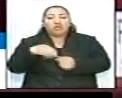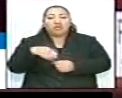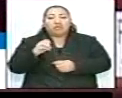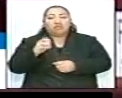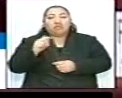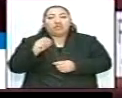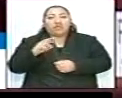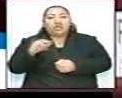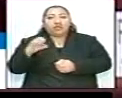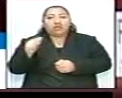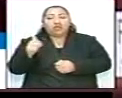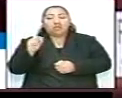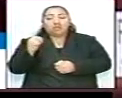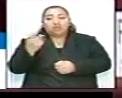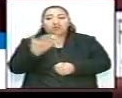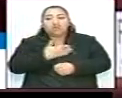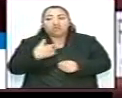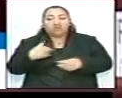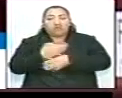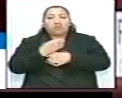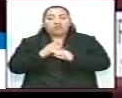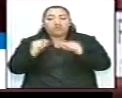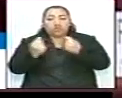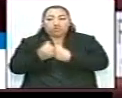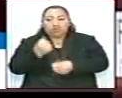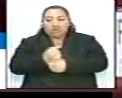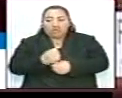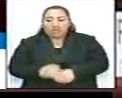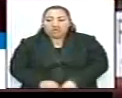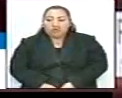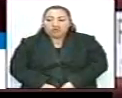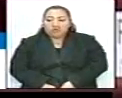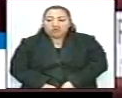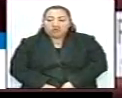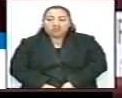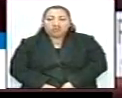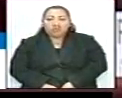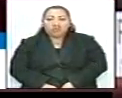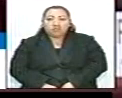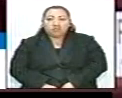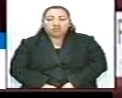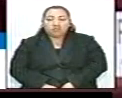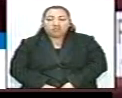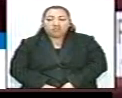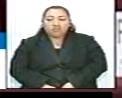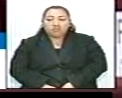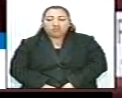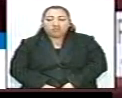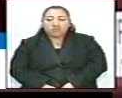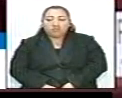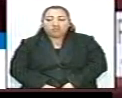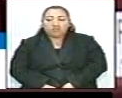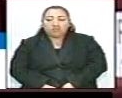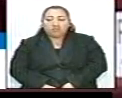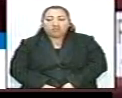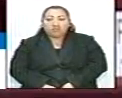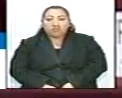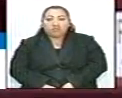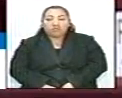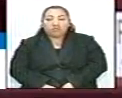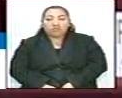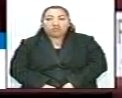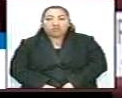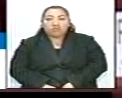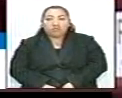proponer, presidente, la conformación del grupo de trabajo siguiente: análisis y seguimiento de las